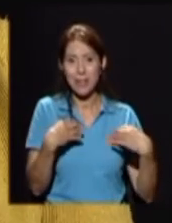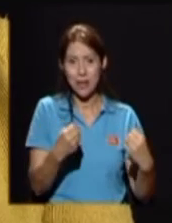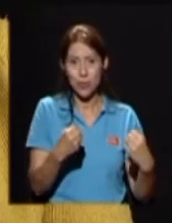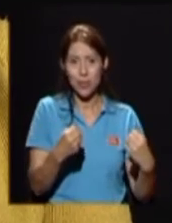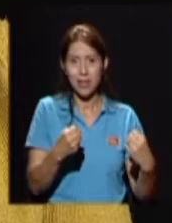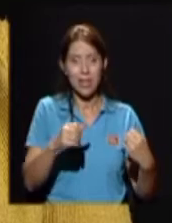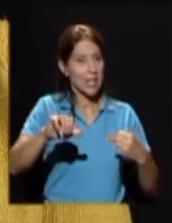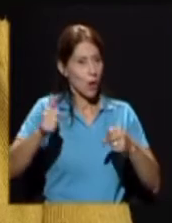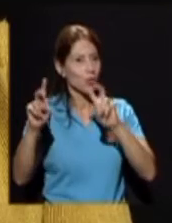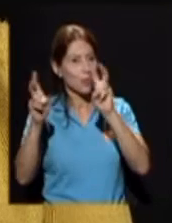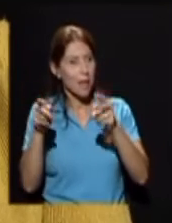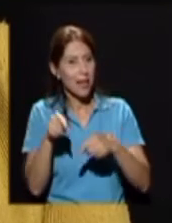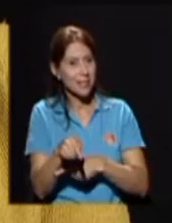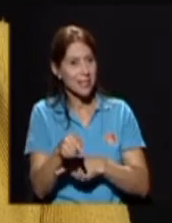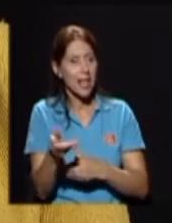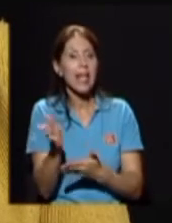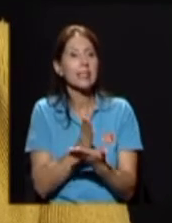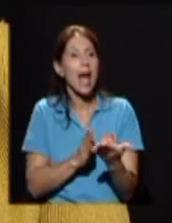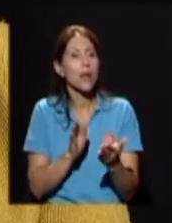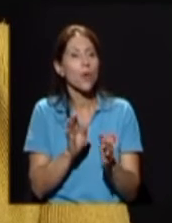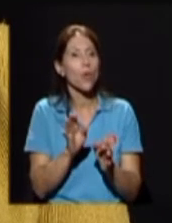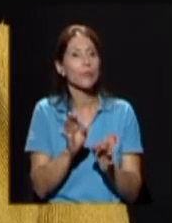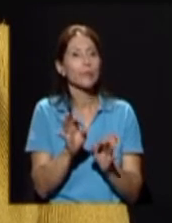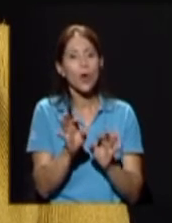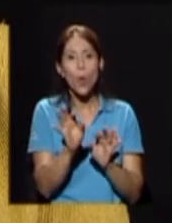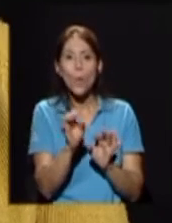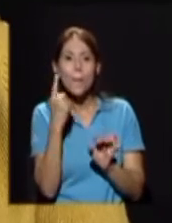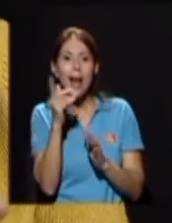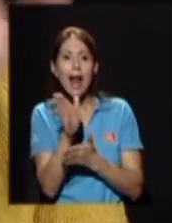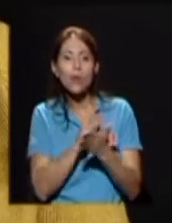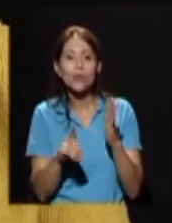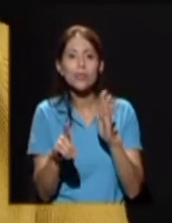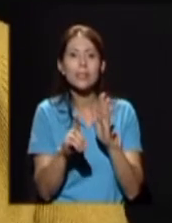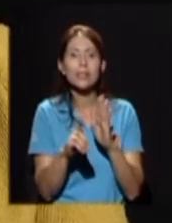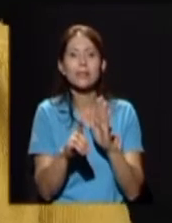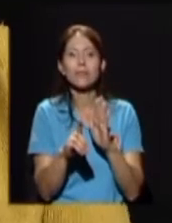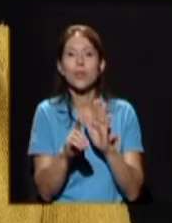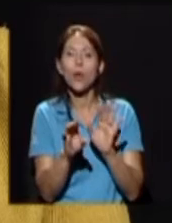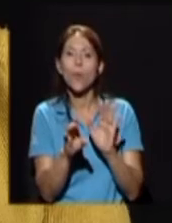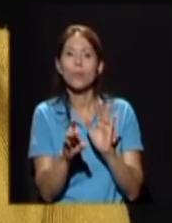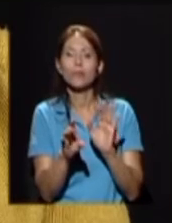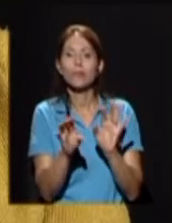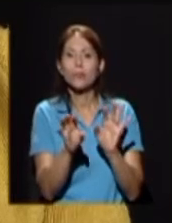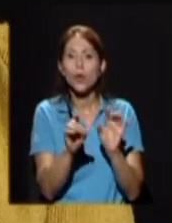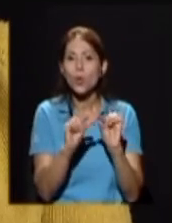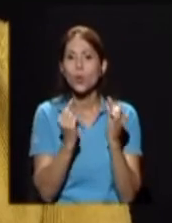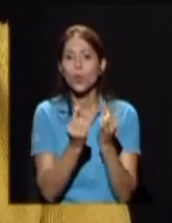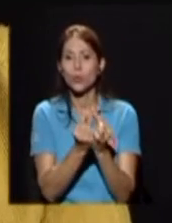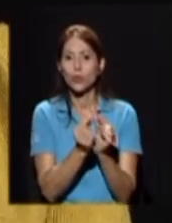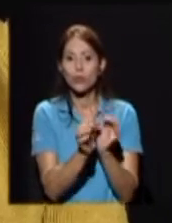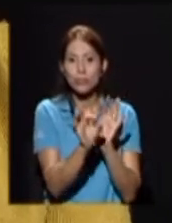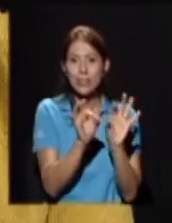sala, es selectiva. Bueno, son derechos para el grupo que logra llegar hasta la